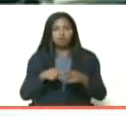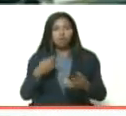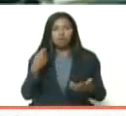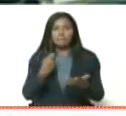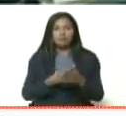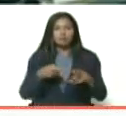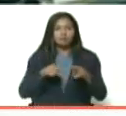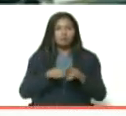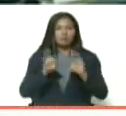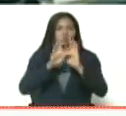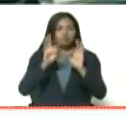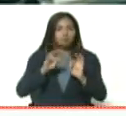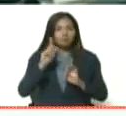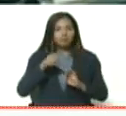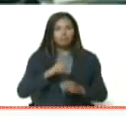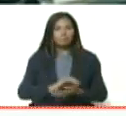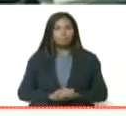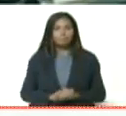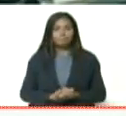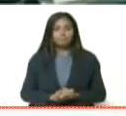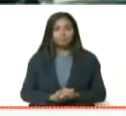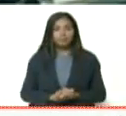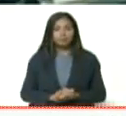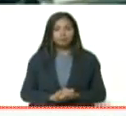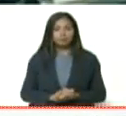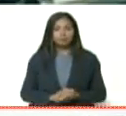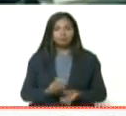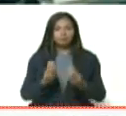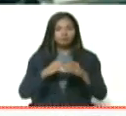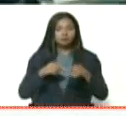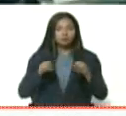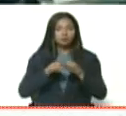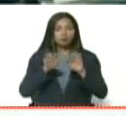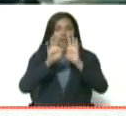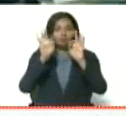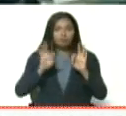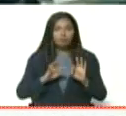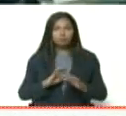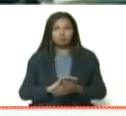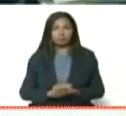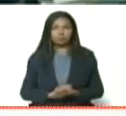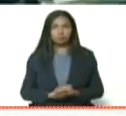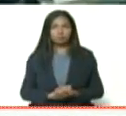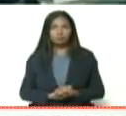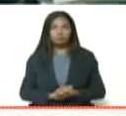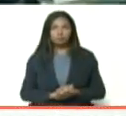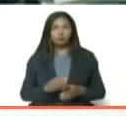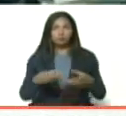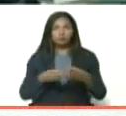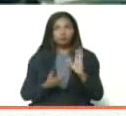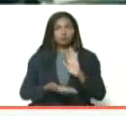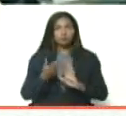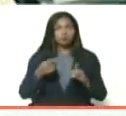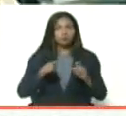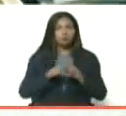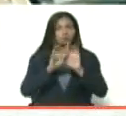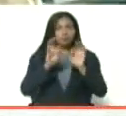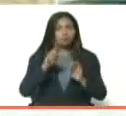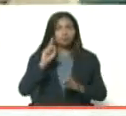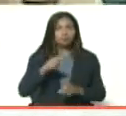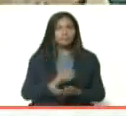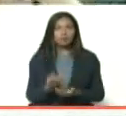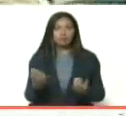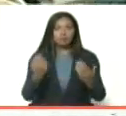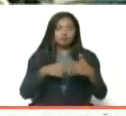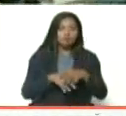precios de los productos, precios acordados. Señor Tarek El Aissami, ayer tuvimos una reunión importante para